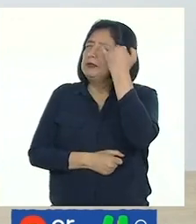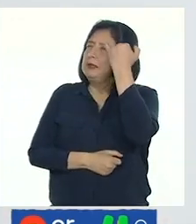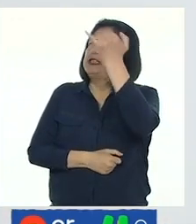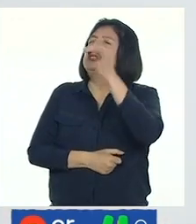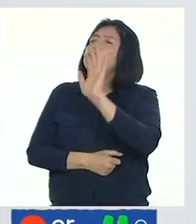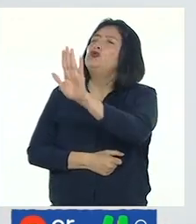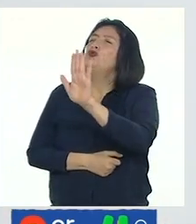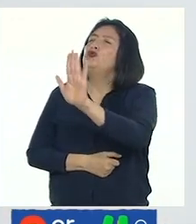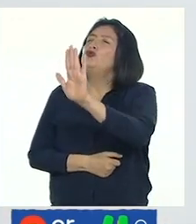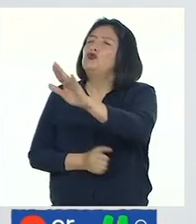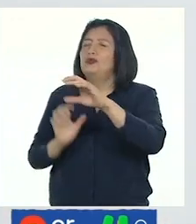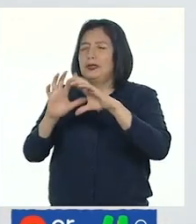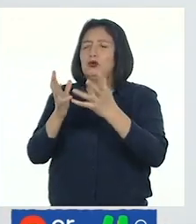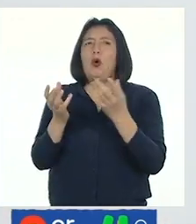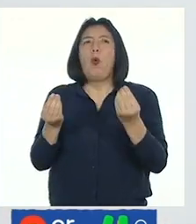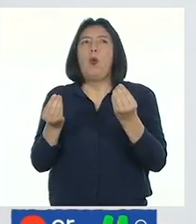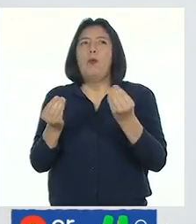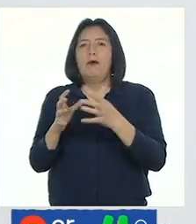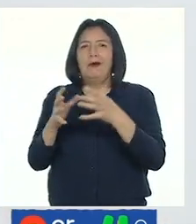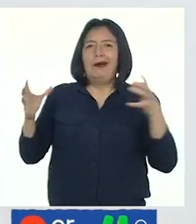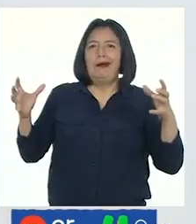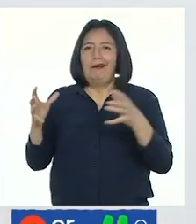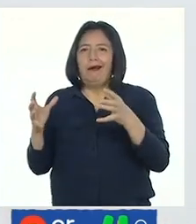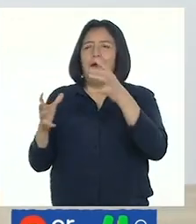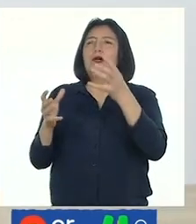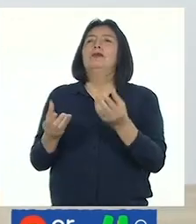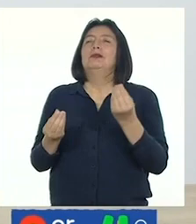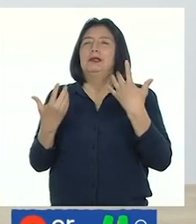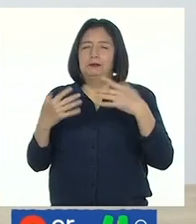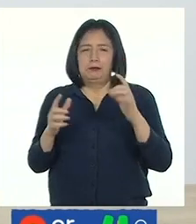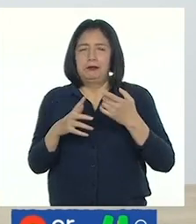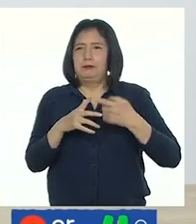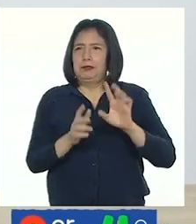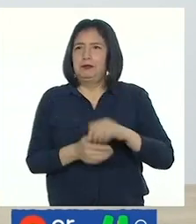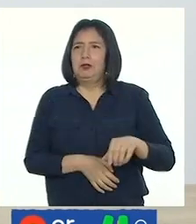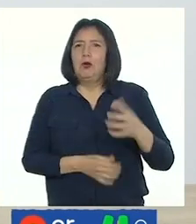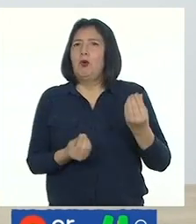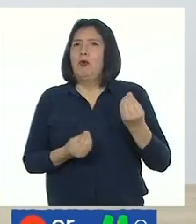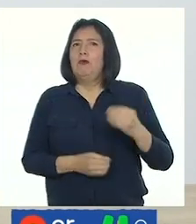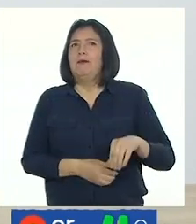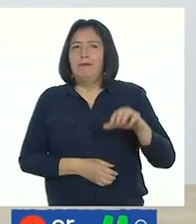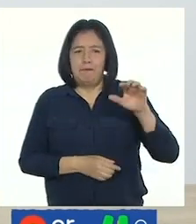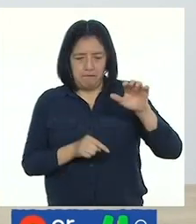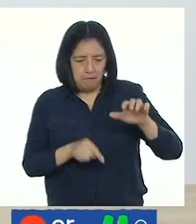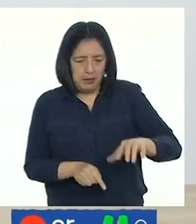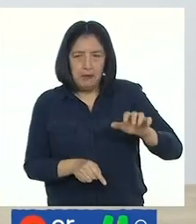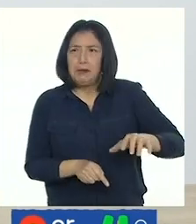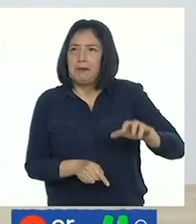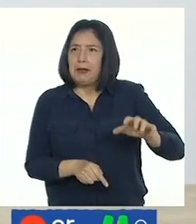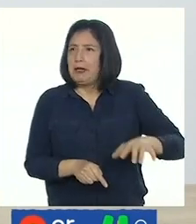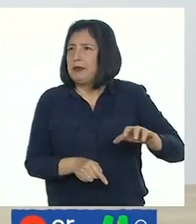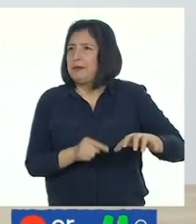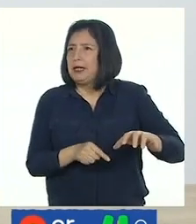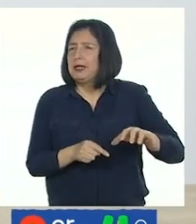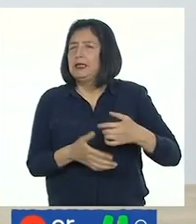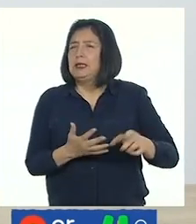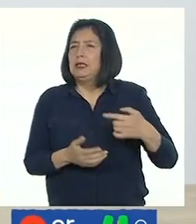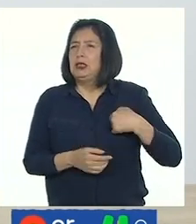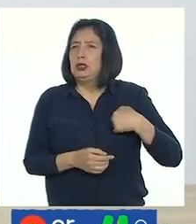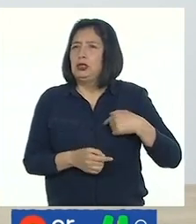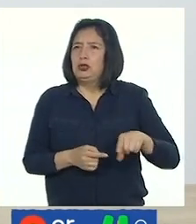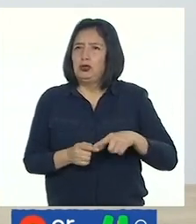su pelota o de qué tamaño? Y para esto vamos a comenzar rebotando hacia un lado y voy a